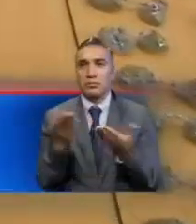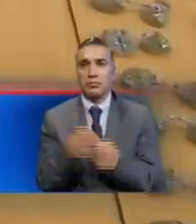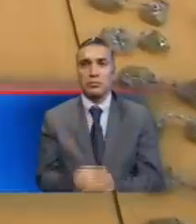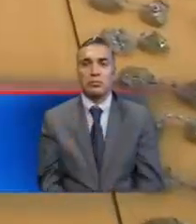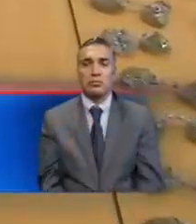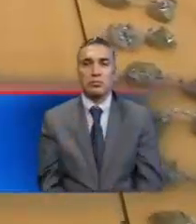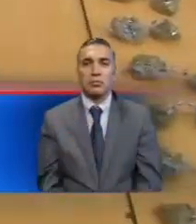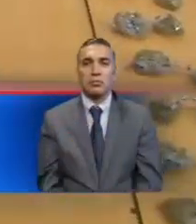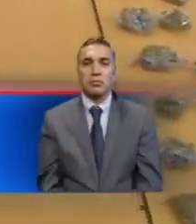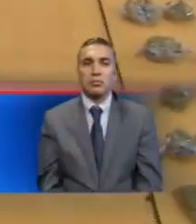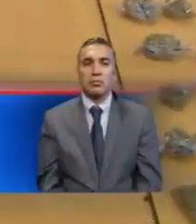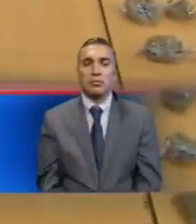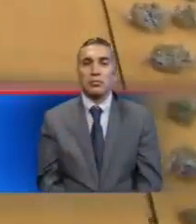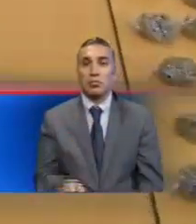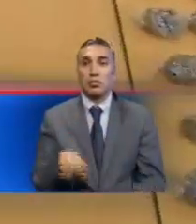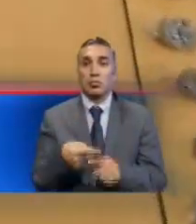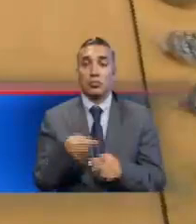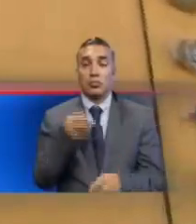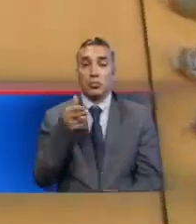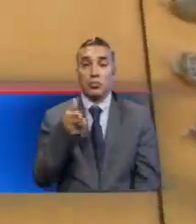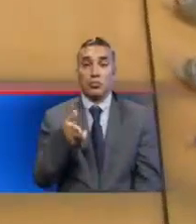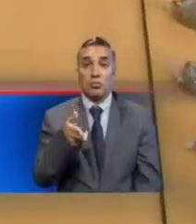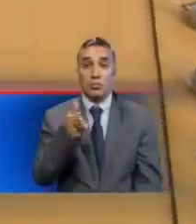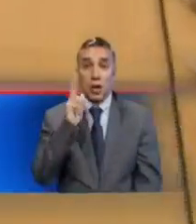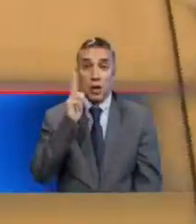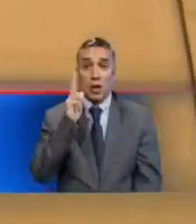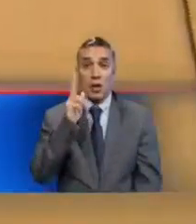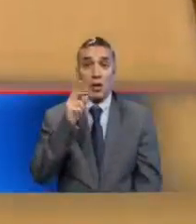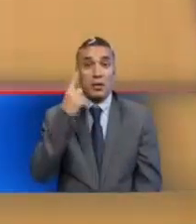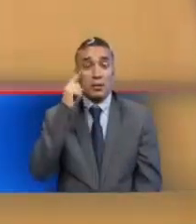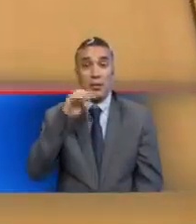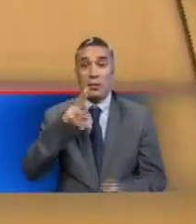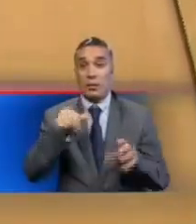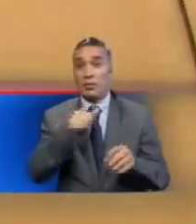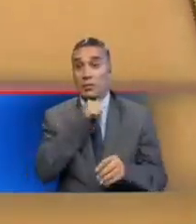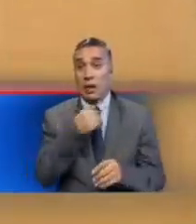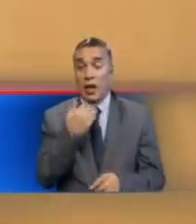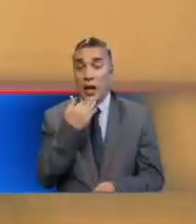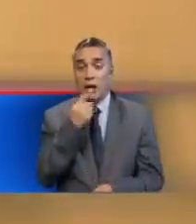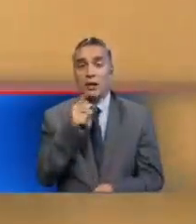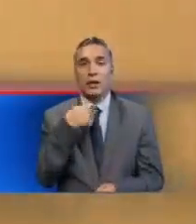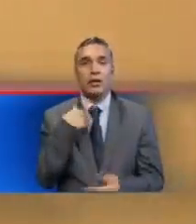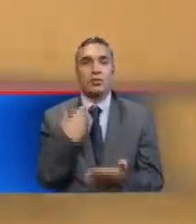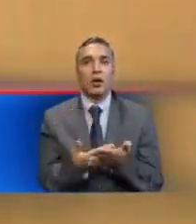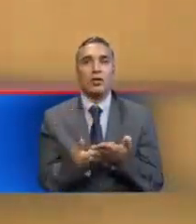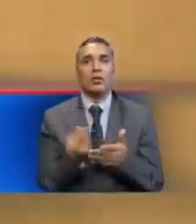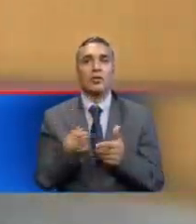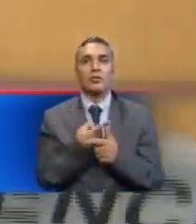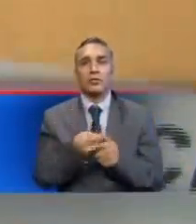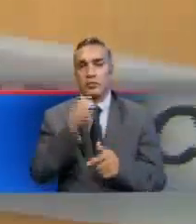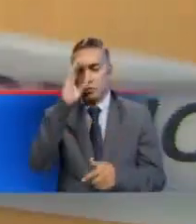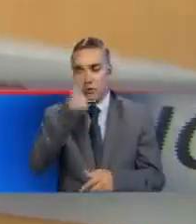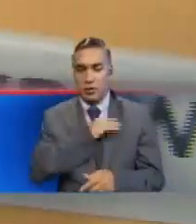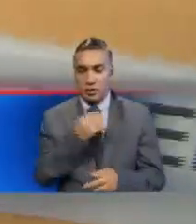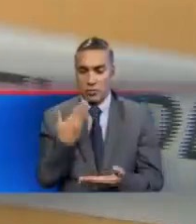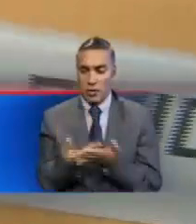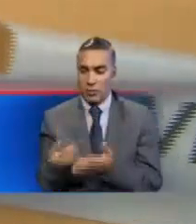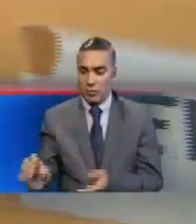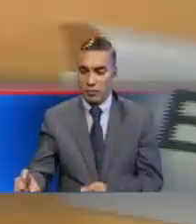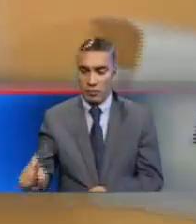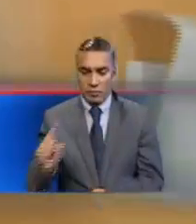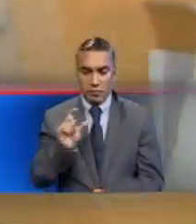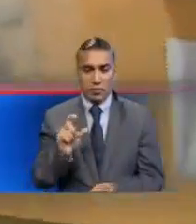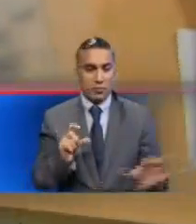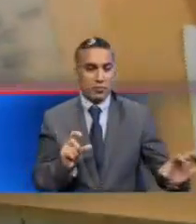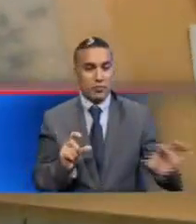cuando son accionadas estas armas para cometer hechos violentos, criminalística los levanta y se las lleva a